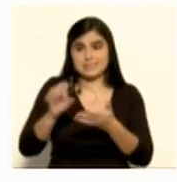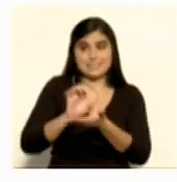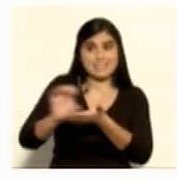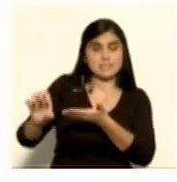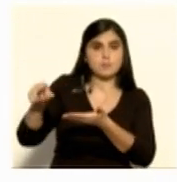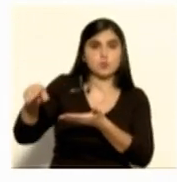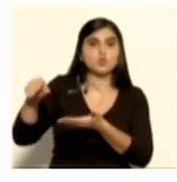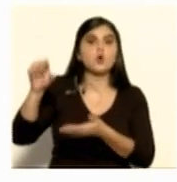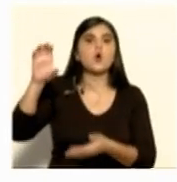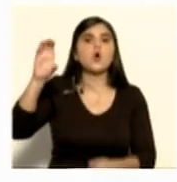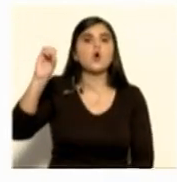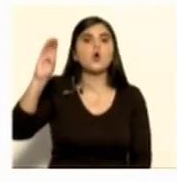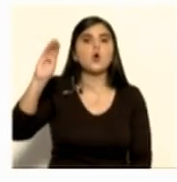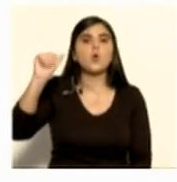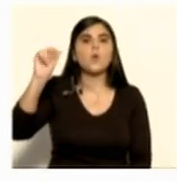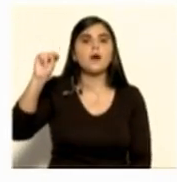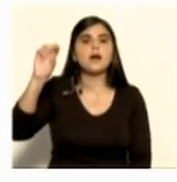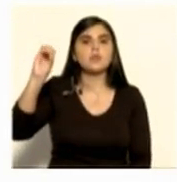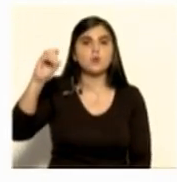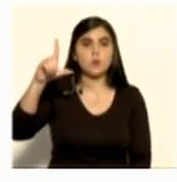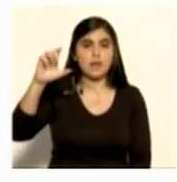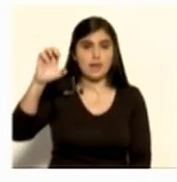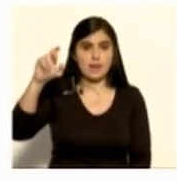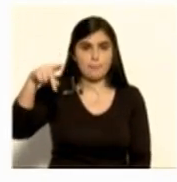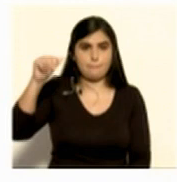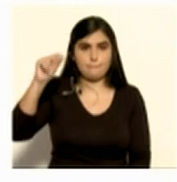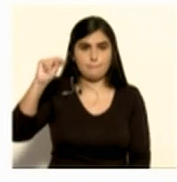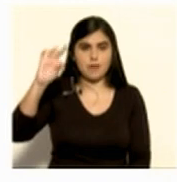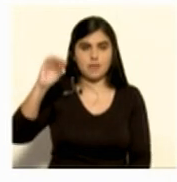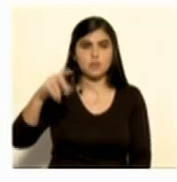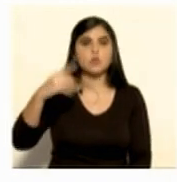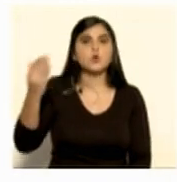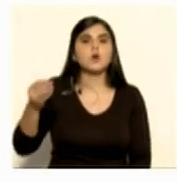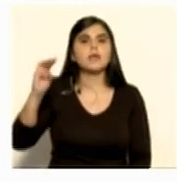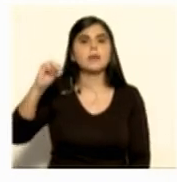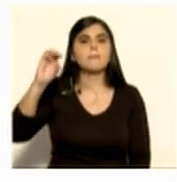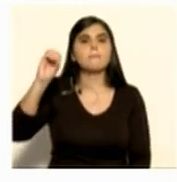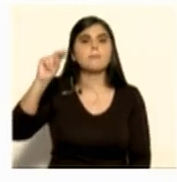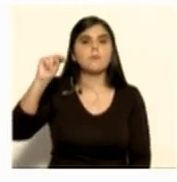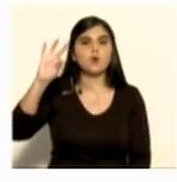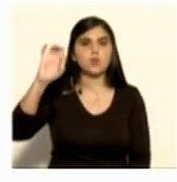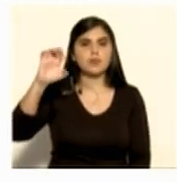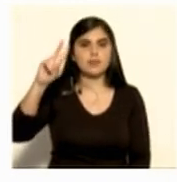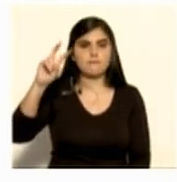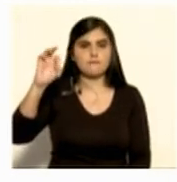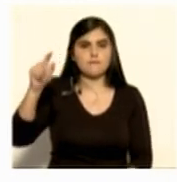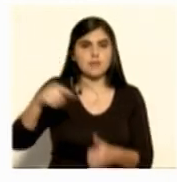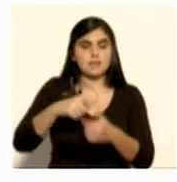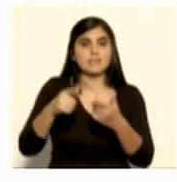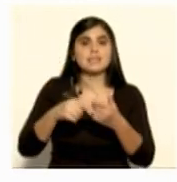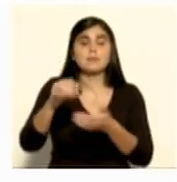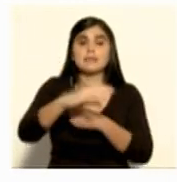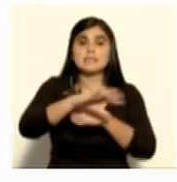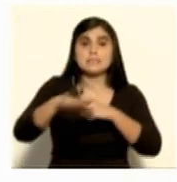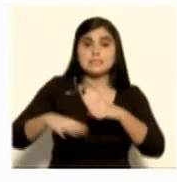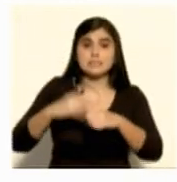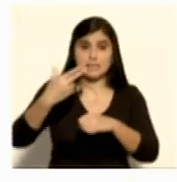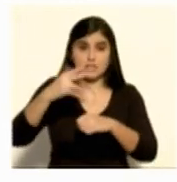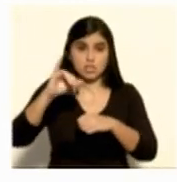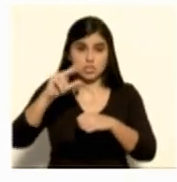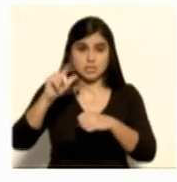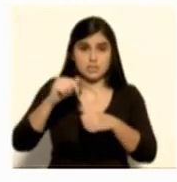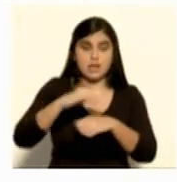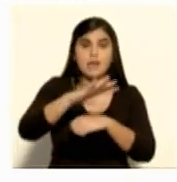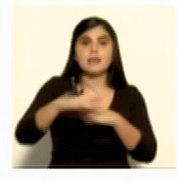Lepanto, Monteverde, asimismo Isla Chira, Isla Caballo, Isla San Lucas, Isla del